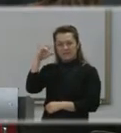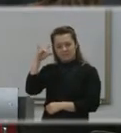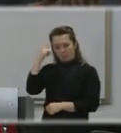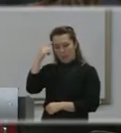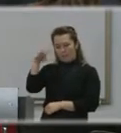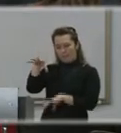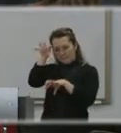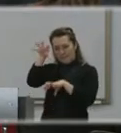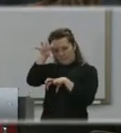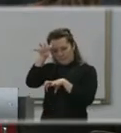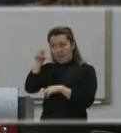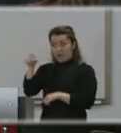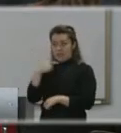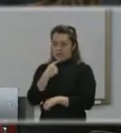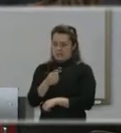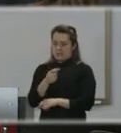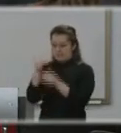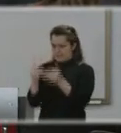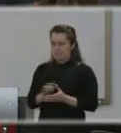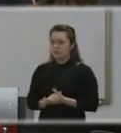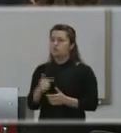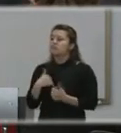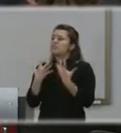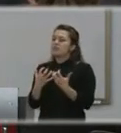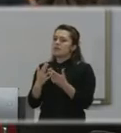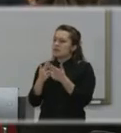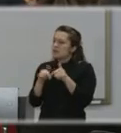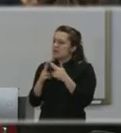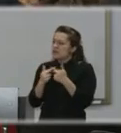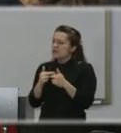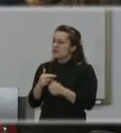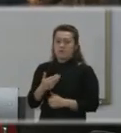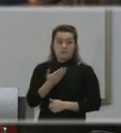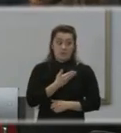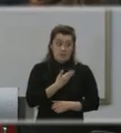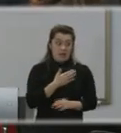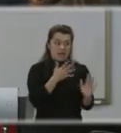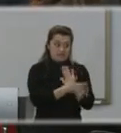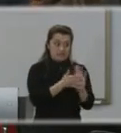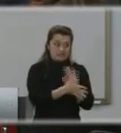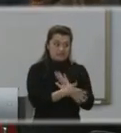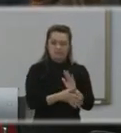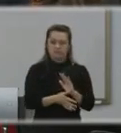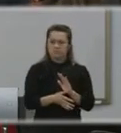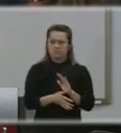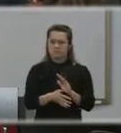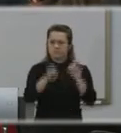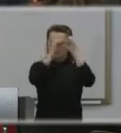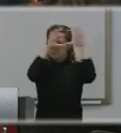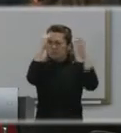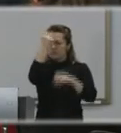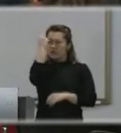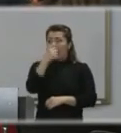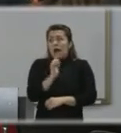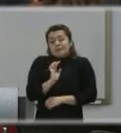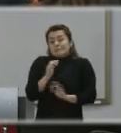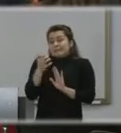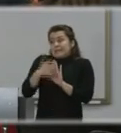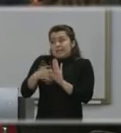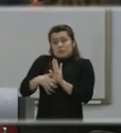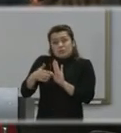ella decía que quería tener relaciones sexuales y a la mamá le decía todo el tiempo. Y entonces el imaginario es como que el diagnóstico es lo que